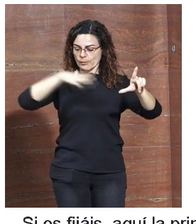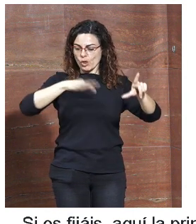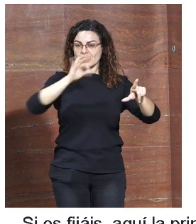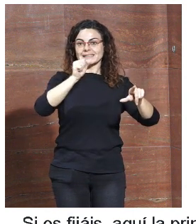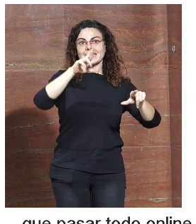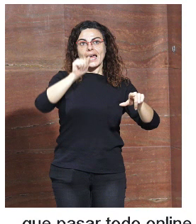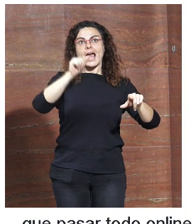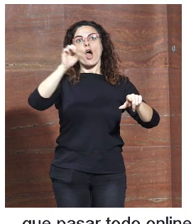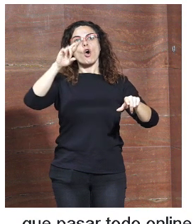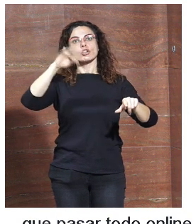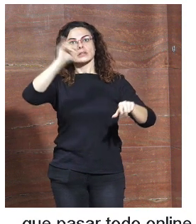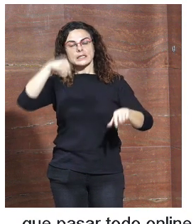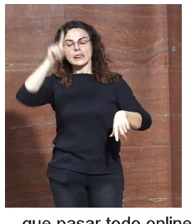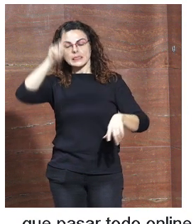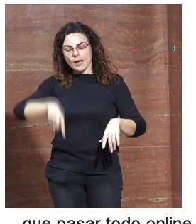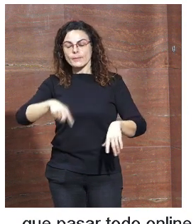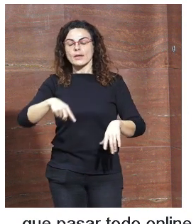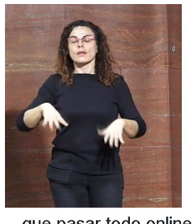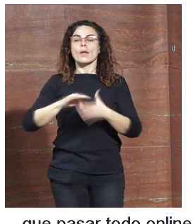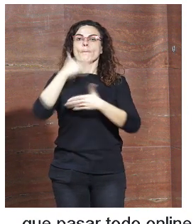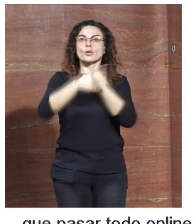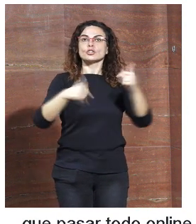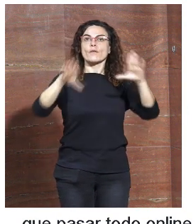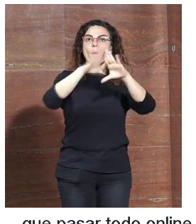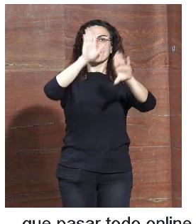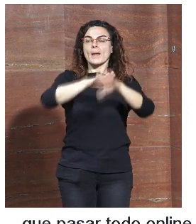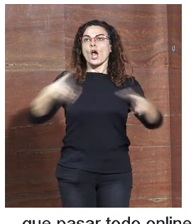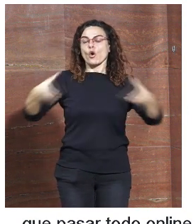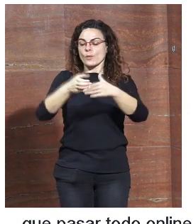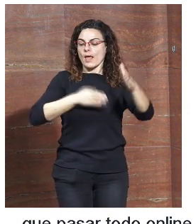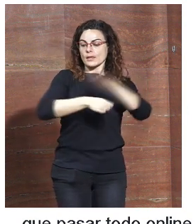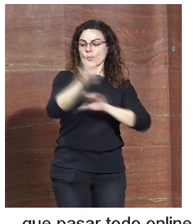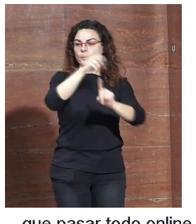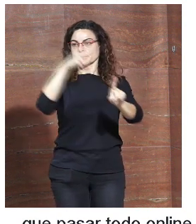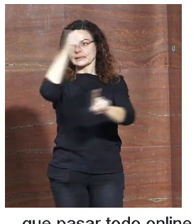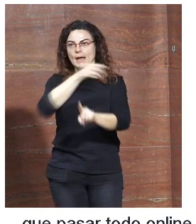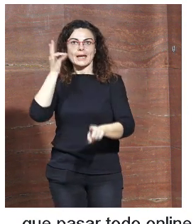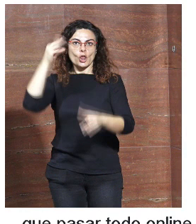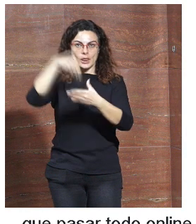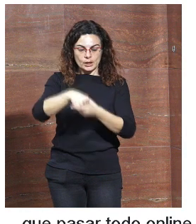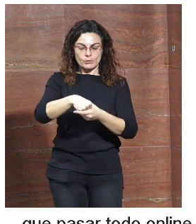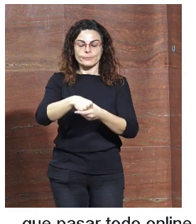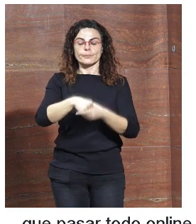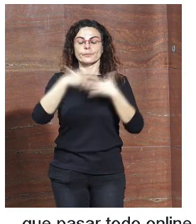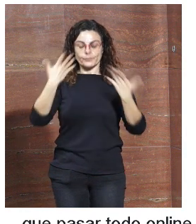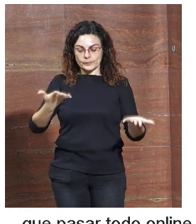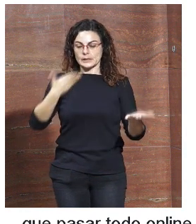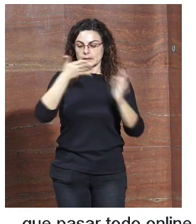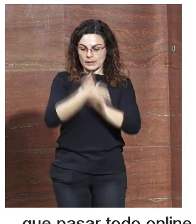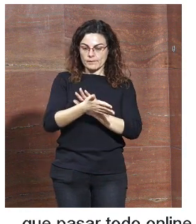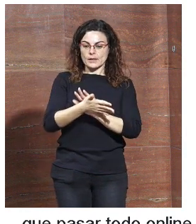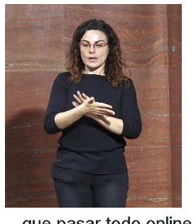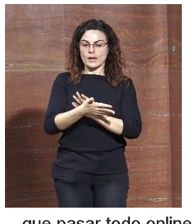también de Colectivo Punsis, ¿no?, y era el urbanismo feminista, ¿no?, para una movilidad accesible con perspectiva de género, ¿no? Es decir, vale, queremos unir